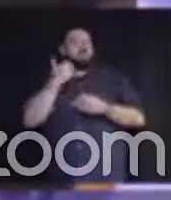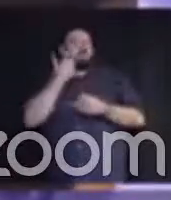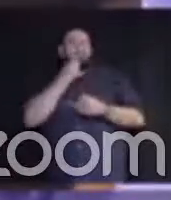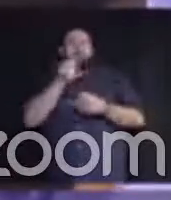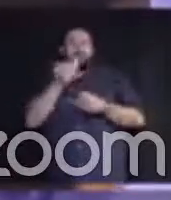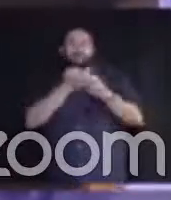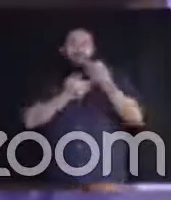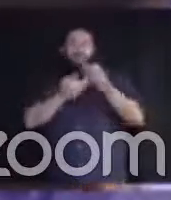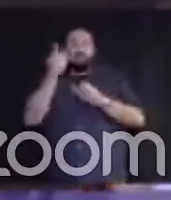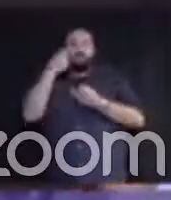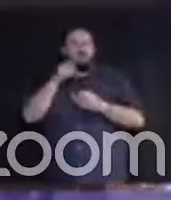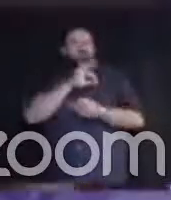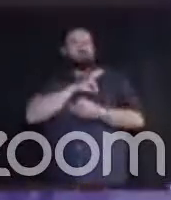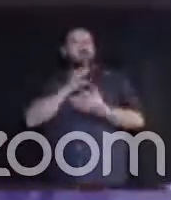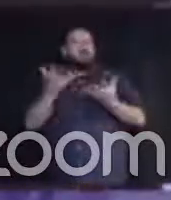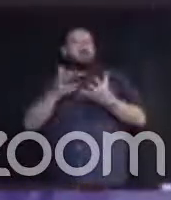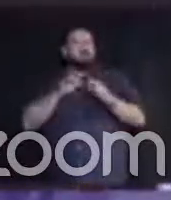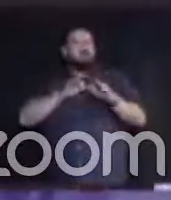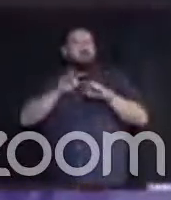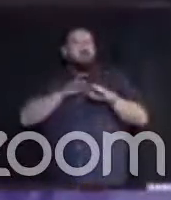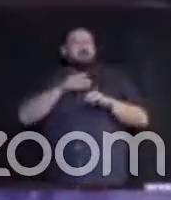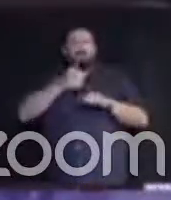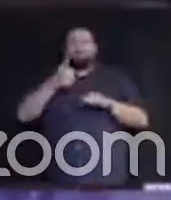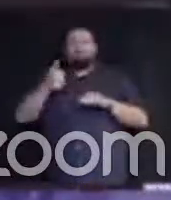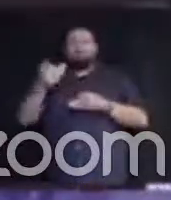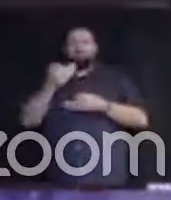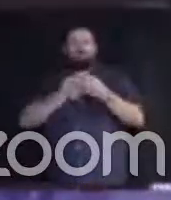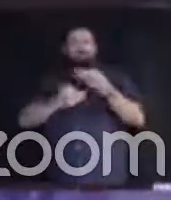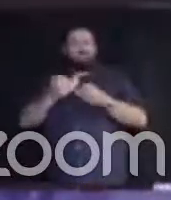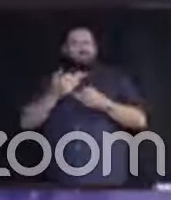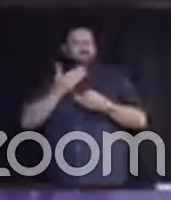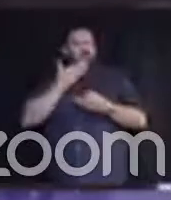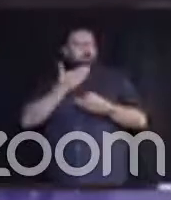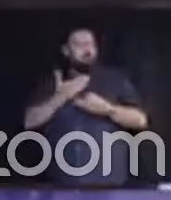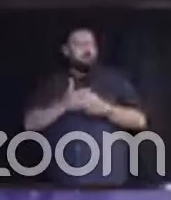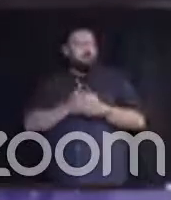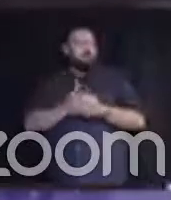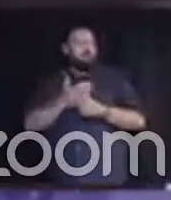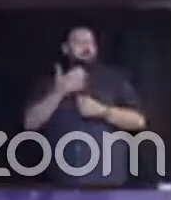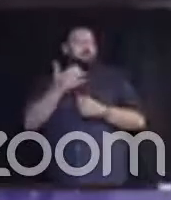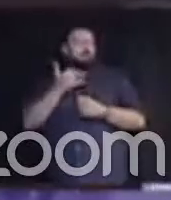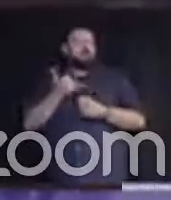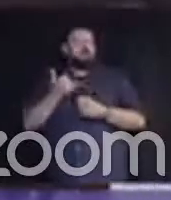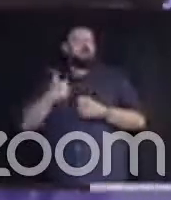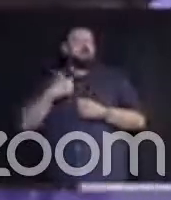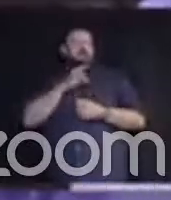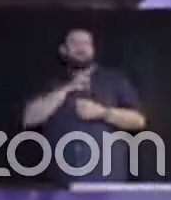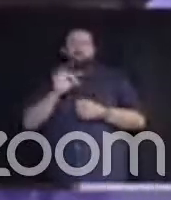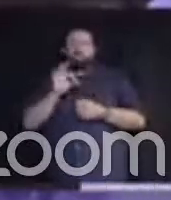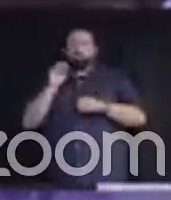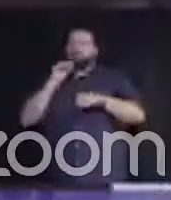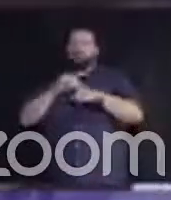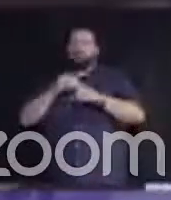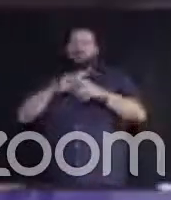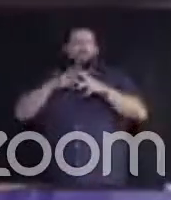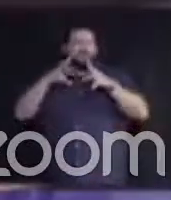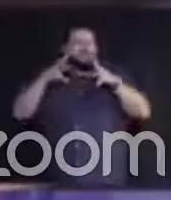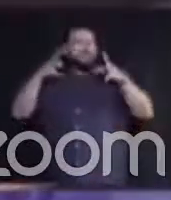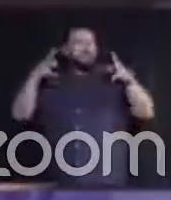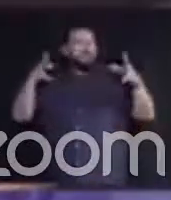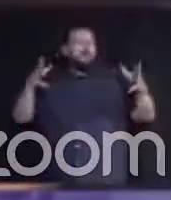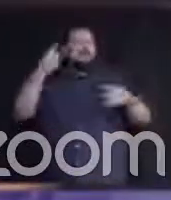visualizar en todo el trabajo que hay detrás de las cantidades. Y sobre todo, lo ponemos en muy grande, obviamente